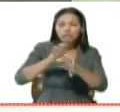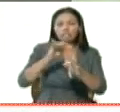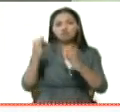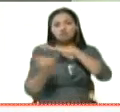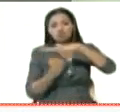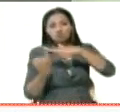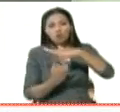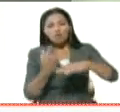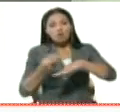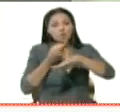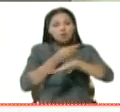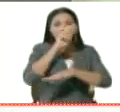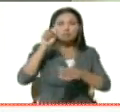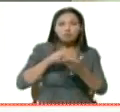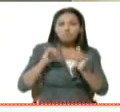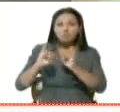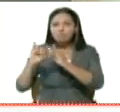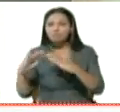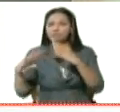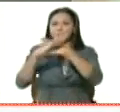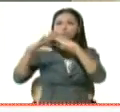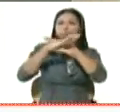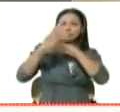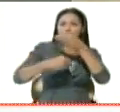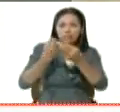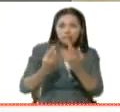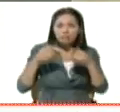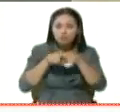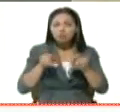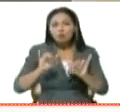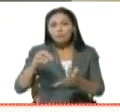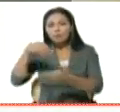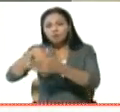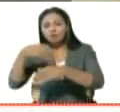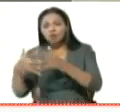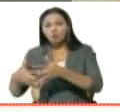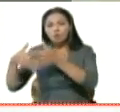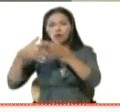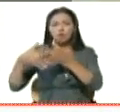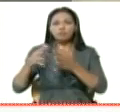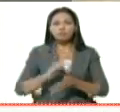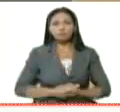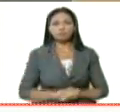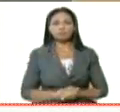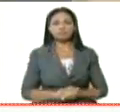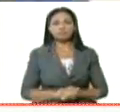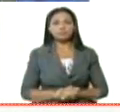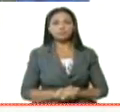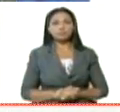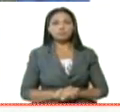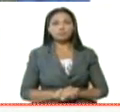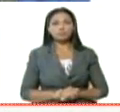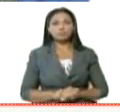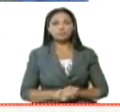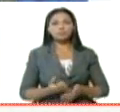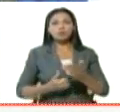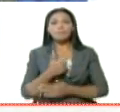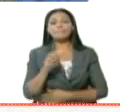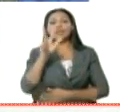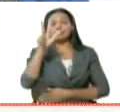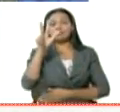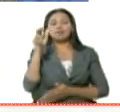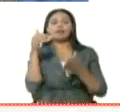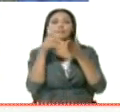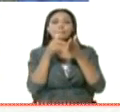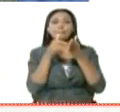gobierno nacional como parte del cerco mediático perpetrado desde el gobierno de Estados Unidos. Más de